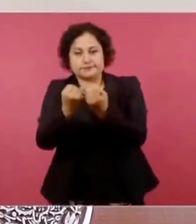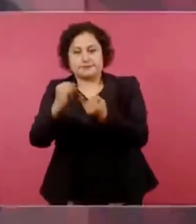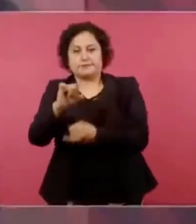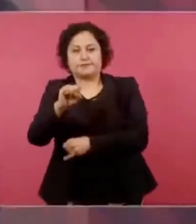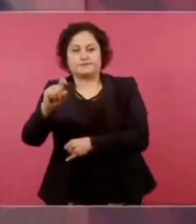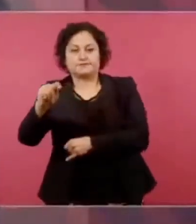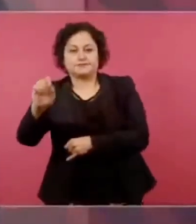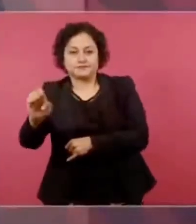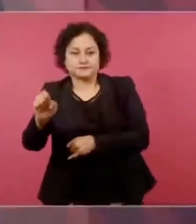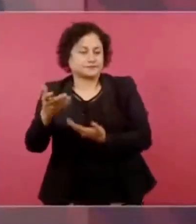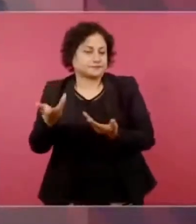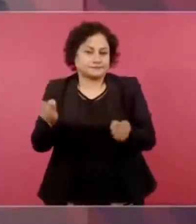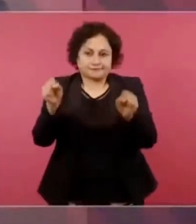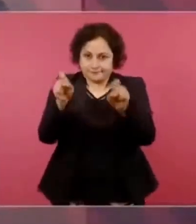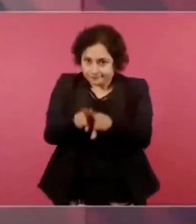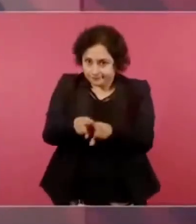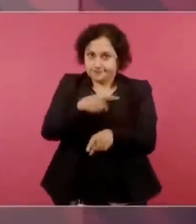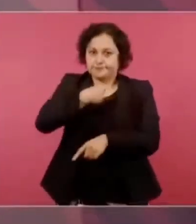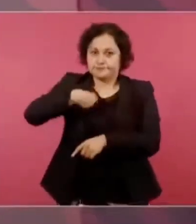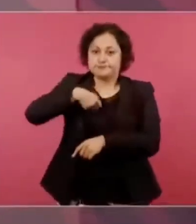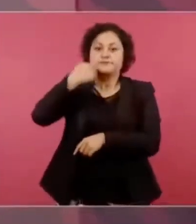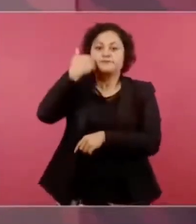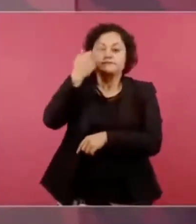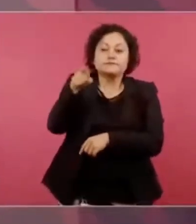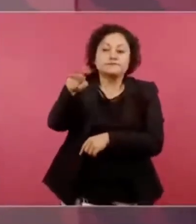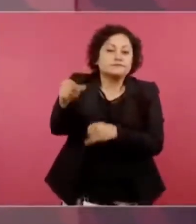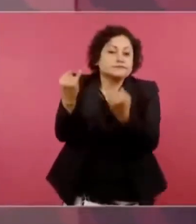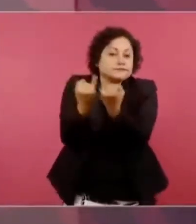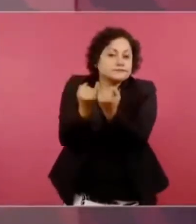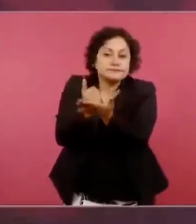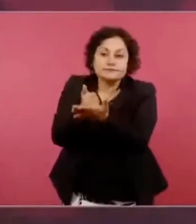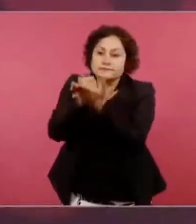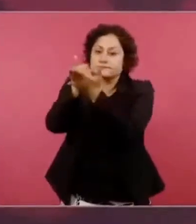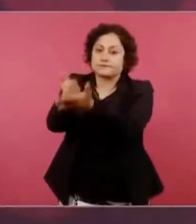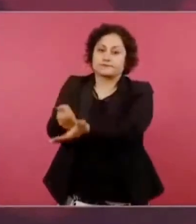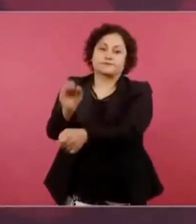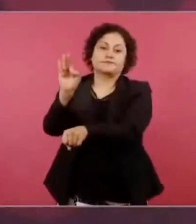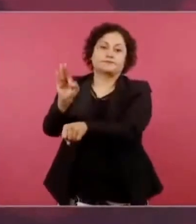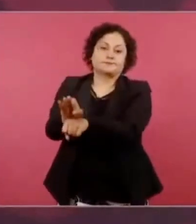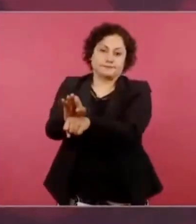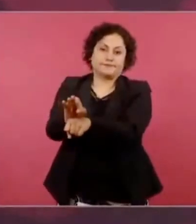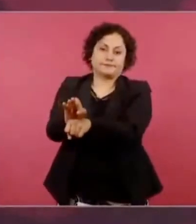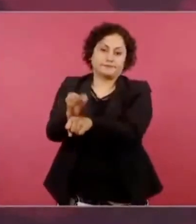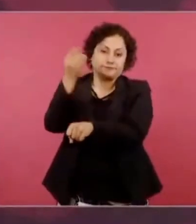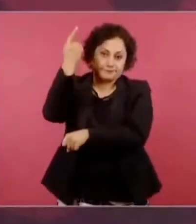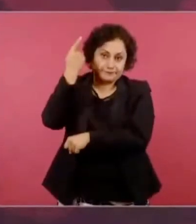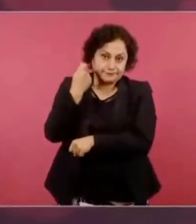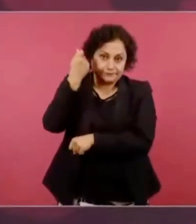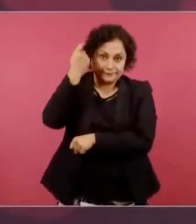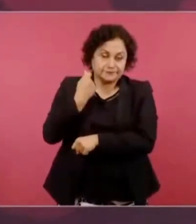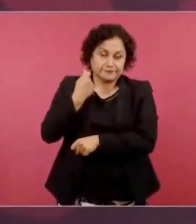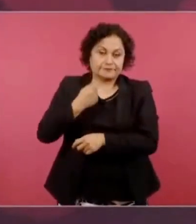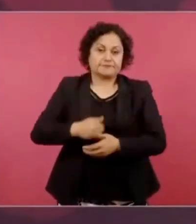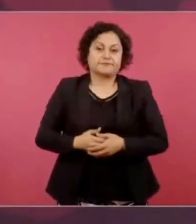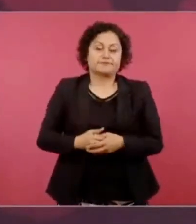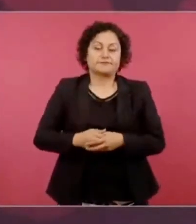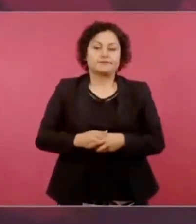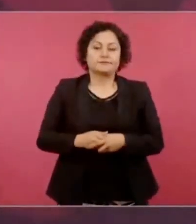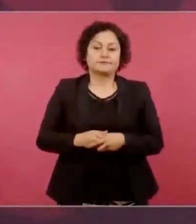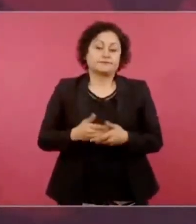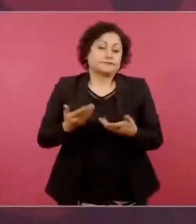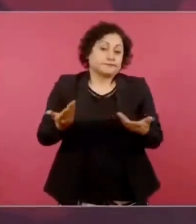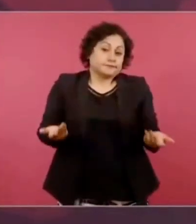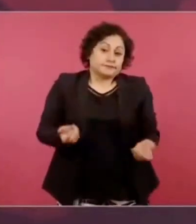trabajadores al servicio del Estado también sean compensados cuando se jubilen. De eso